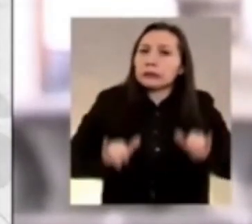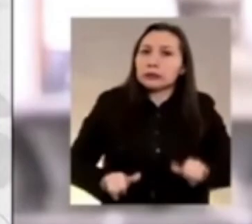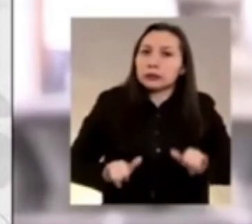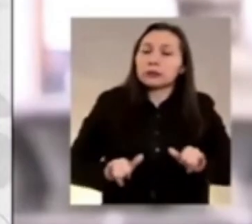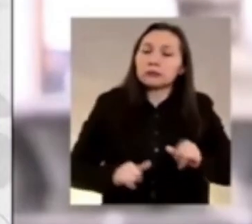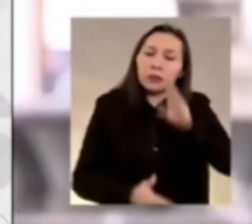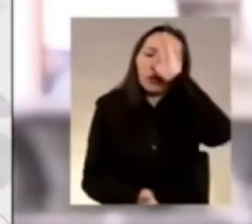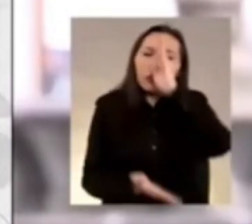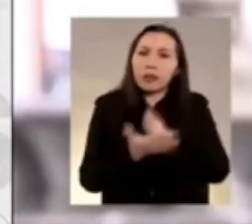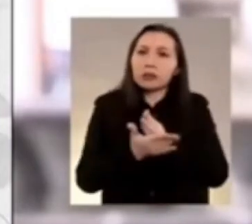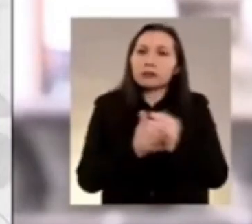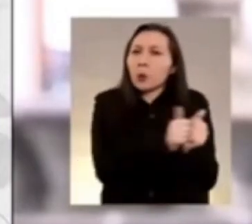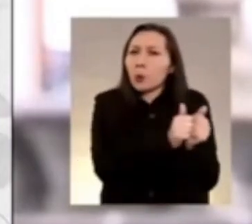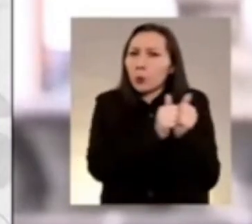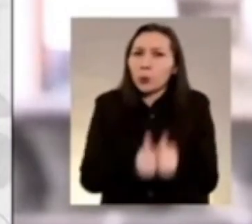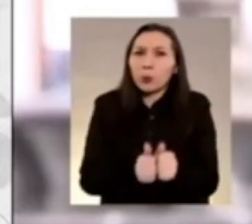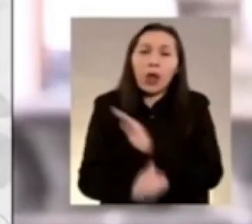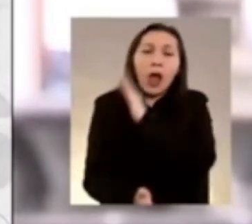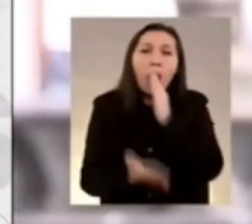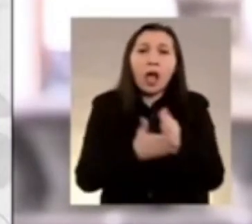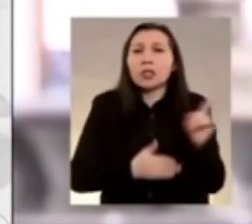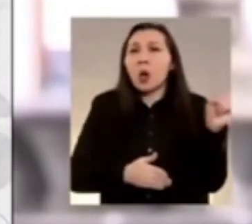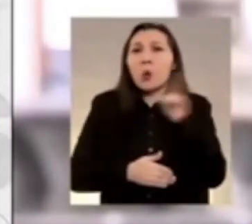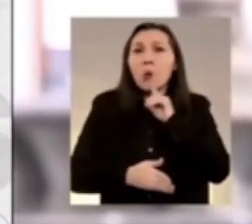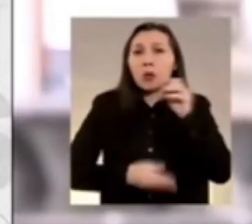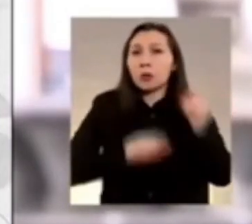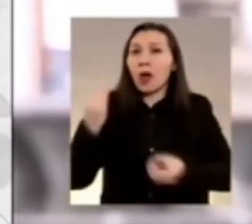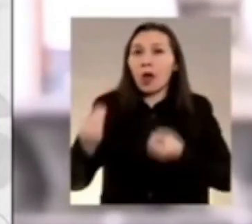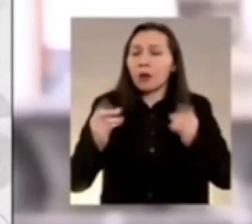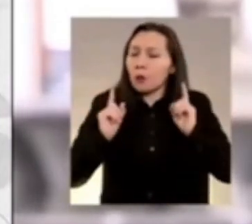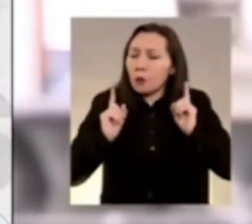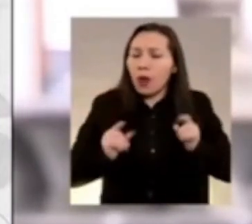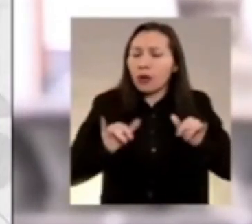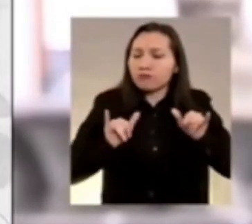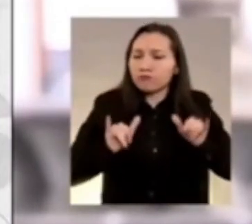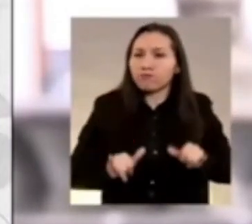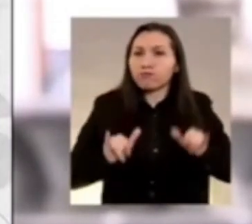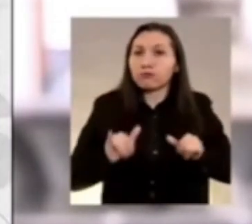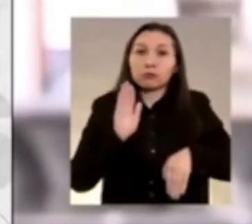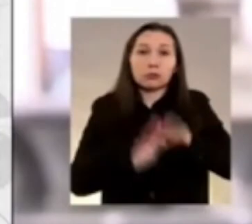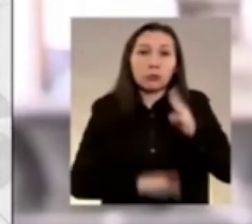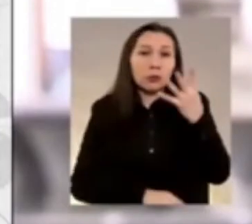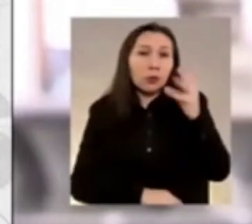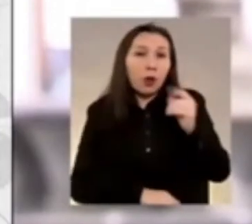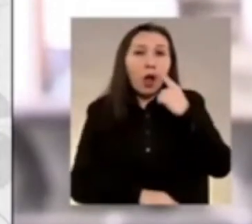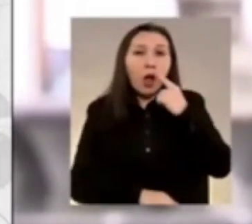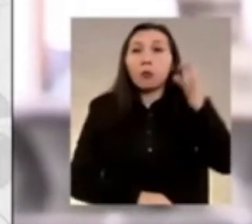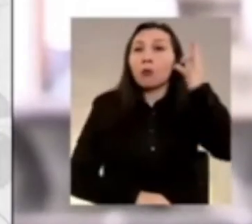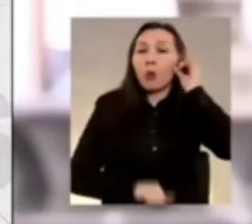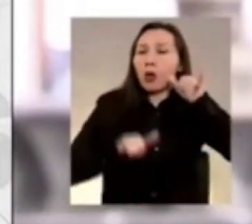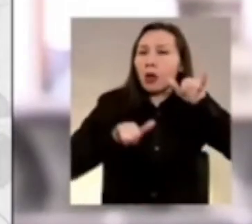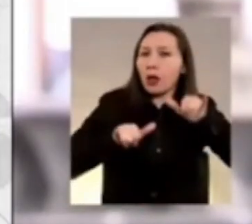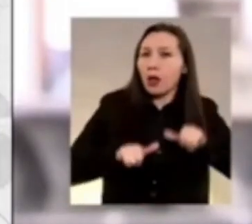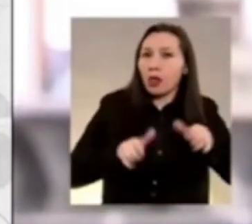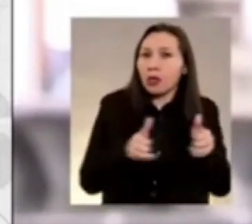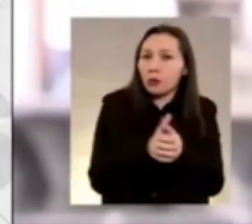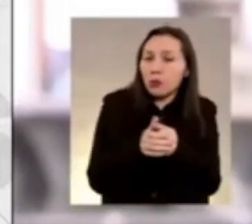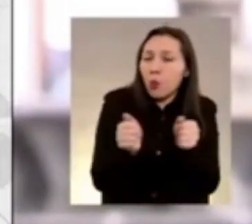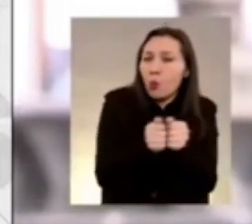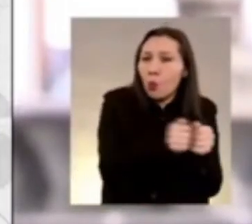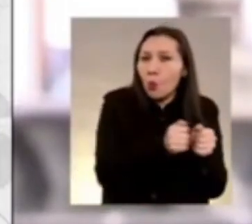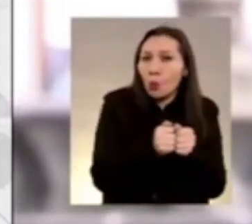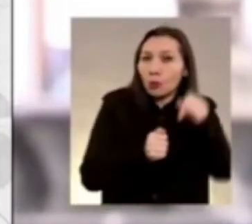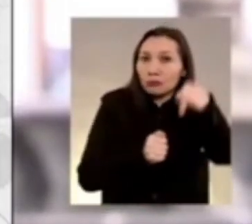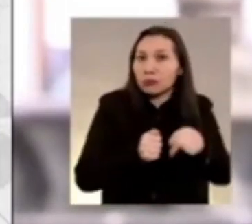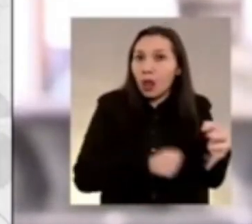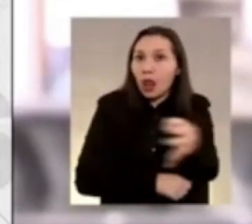tenía decidido quedarse hasta las últimas consecuencias. Esos más de 40 hombres y mujeres que estuvieron ese día